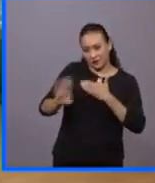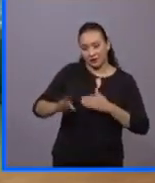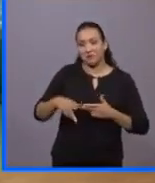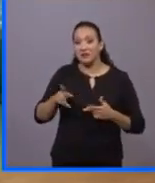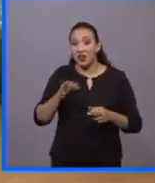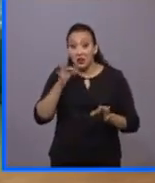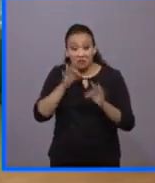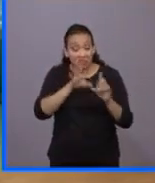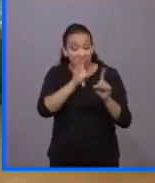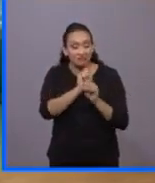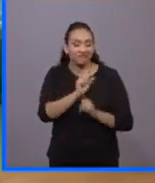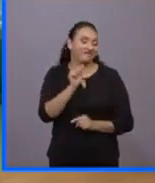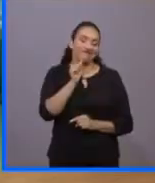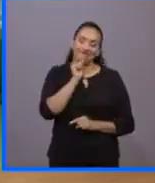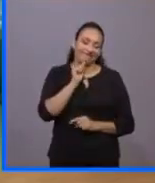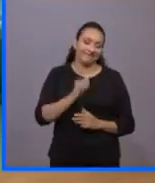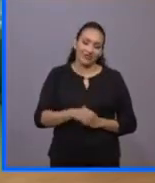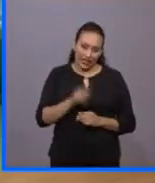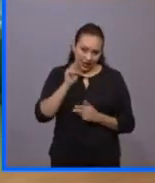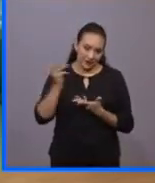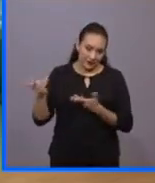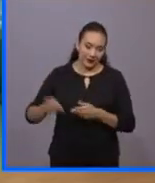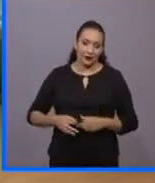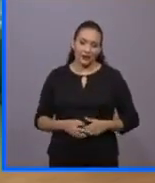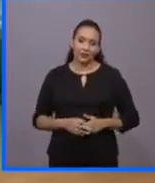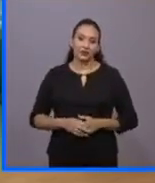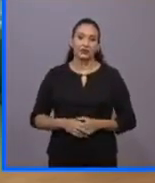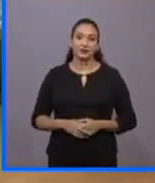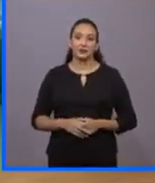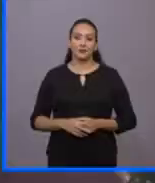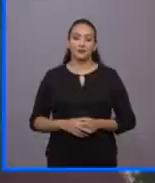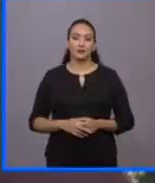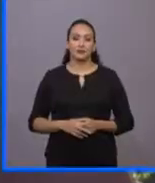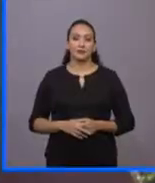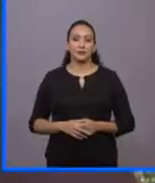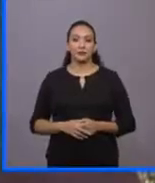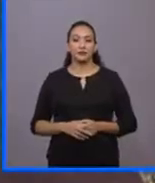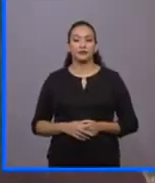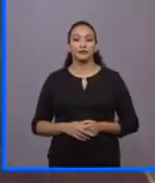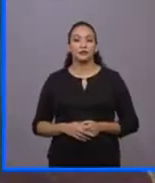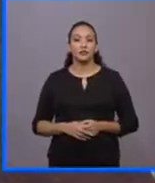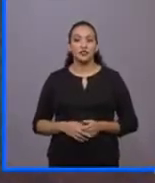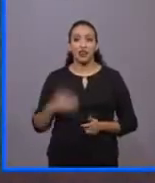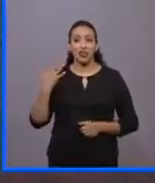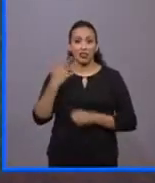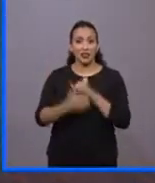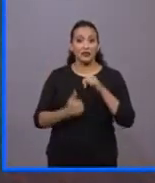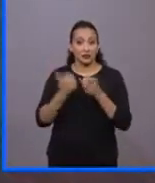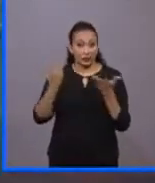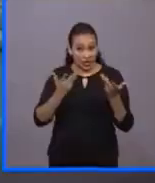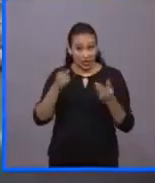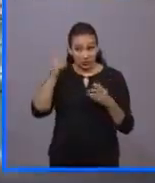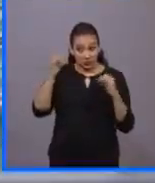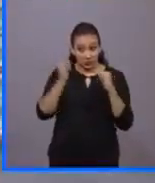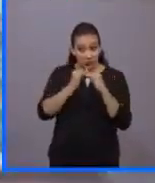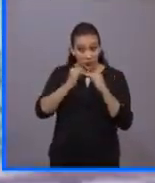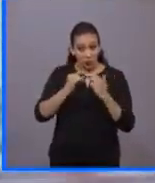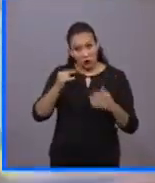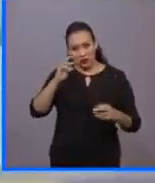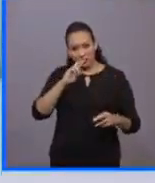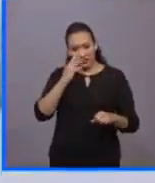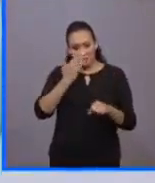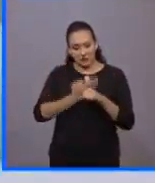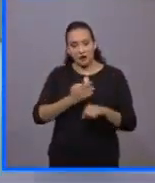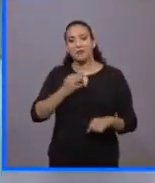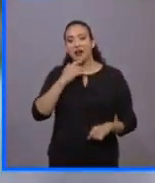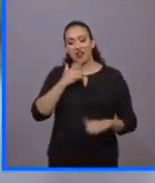esperados. Óscar González nos presenta la información. A una década de su creación, los resultados